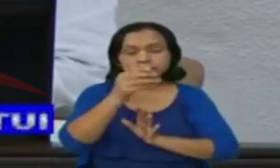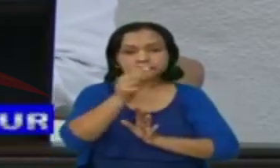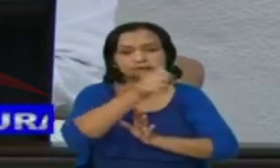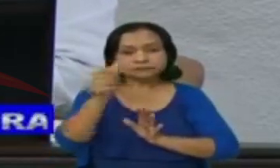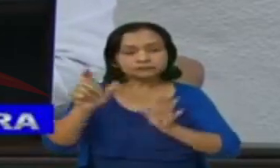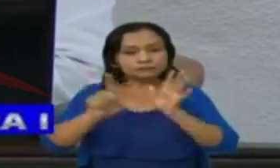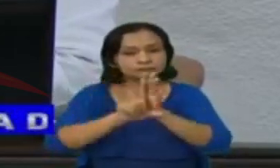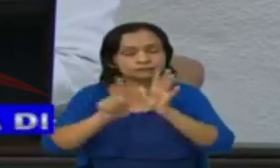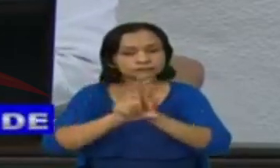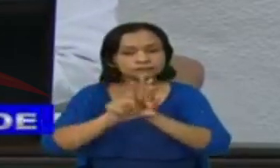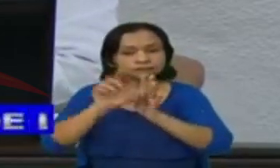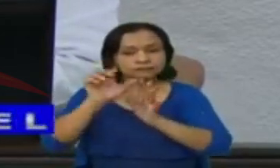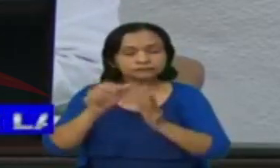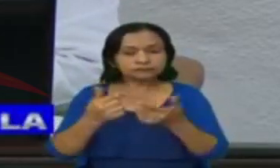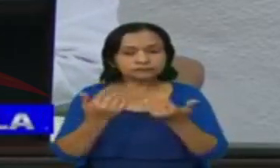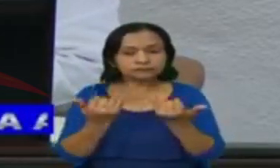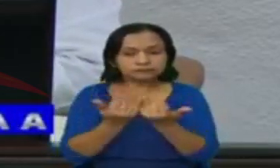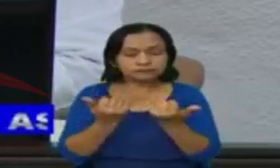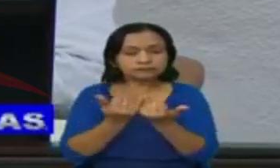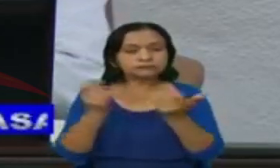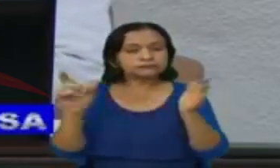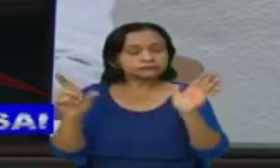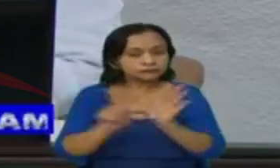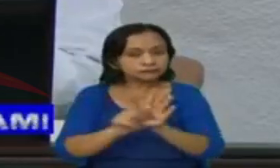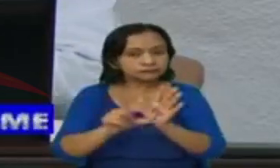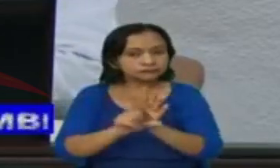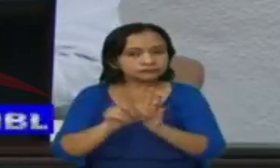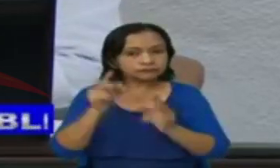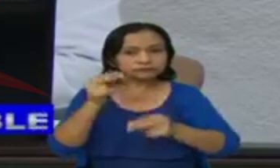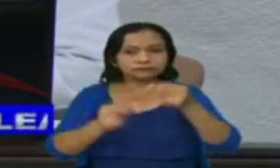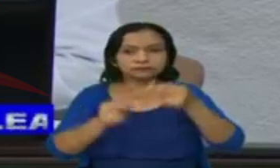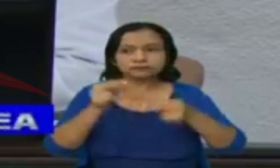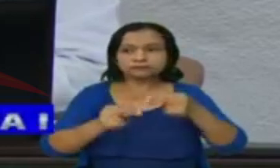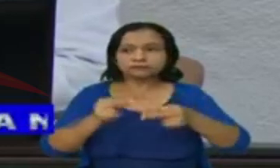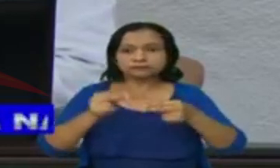de Amnistía, y la Ley número